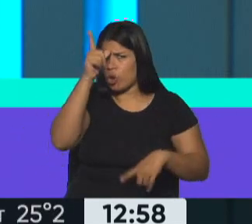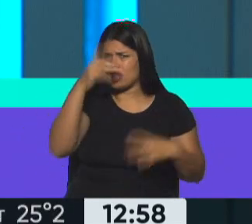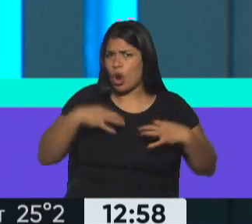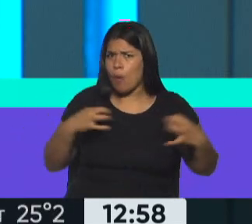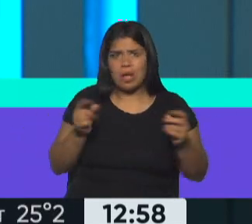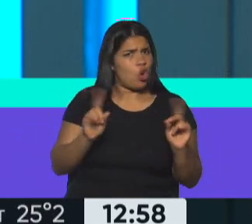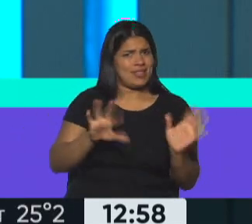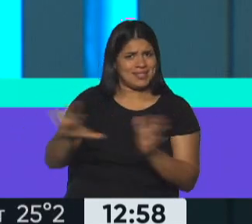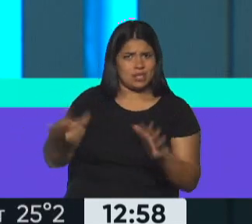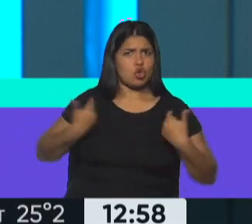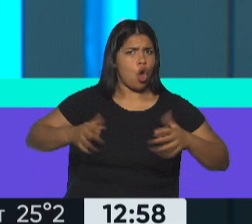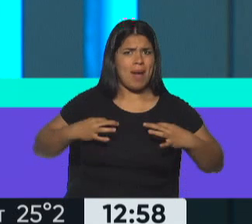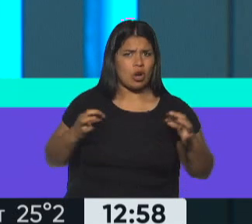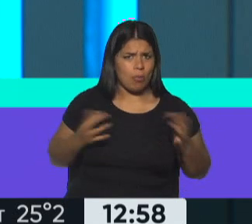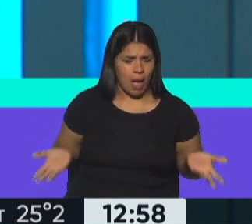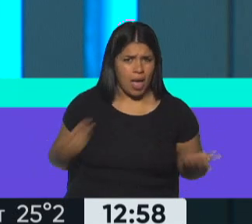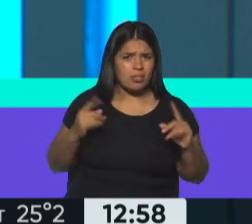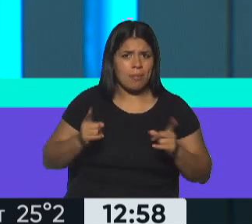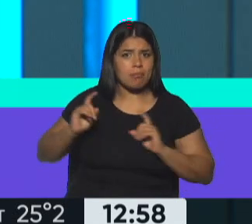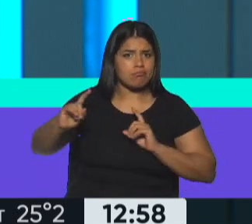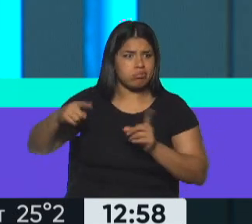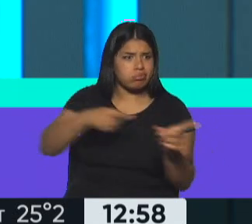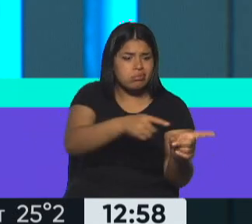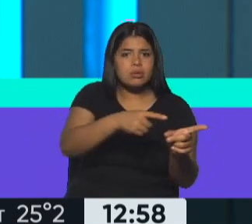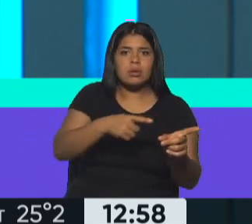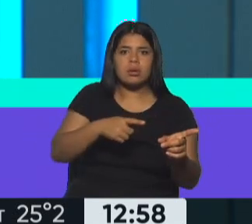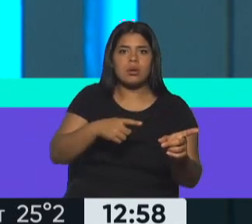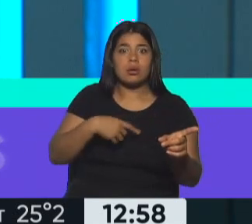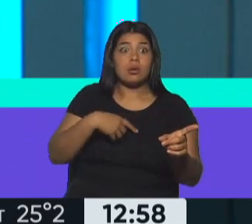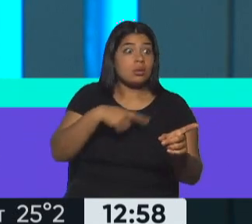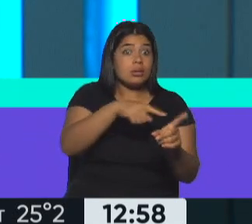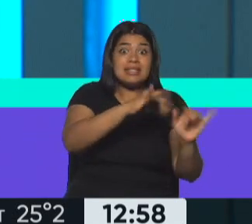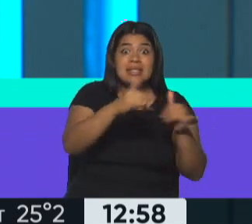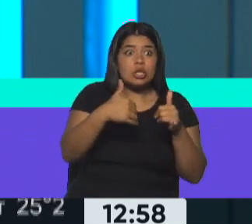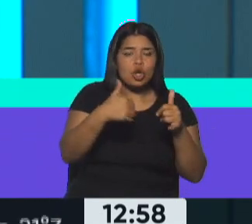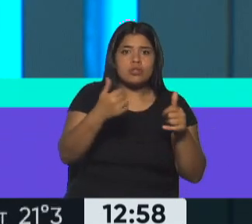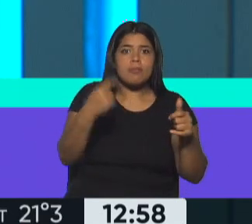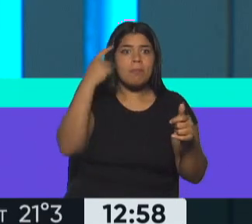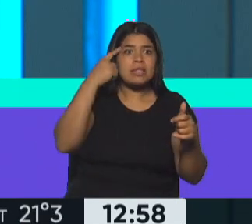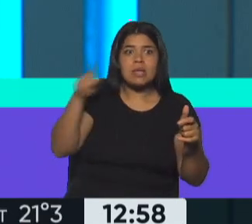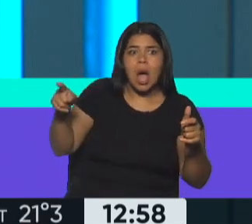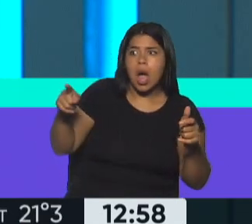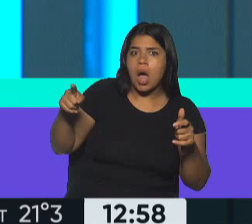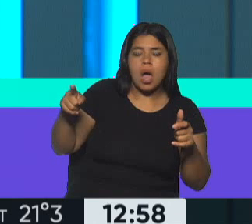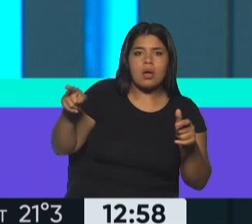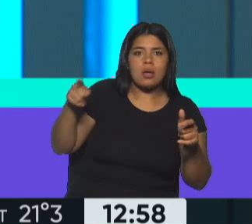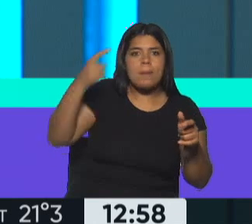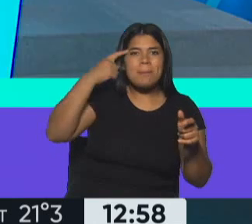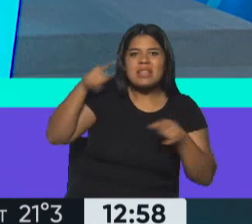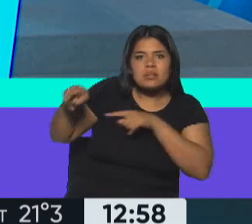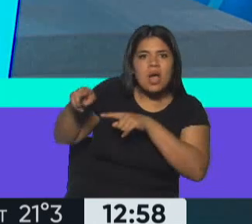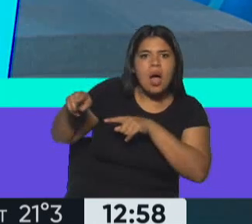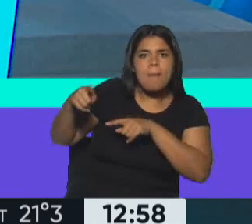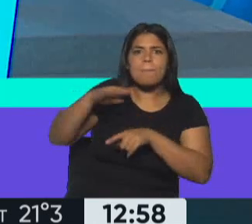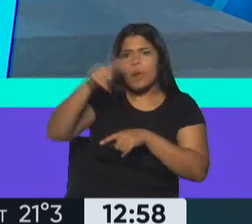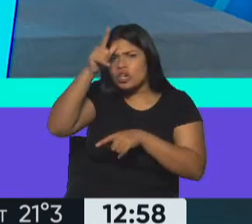desconfían de quienes los siguen rolo y temen que ser víctima de un asalto por eso reaccionan de esa manera escapando